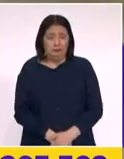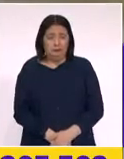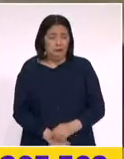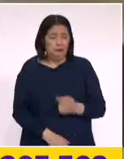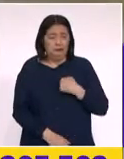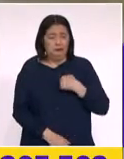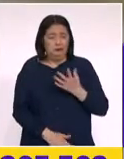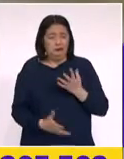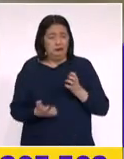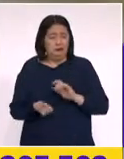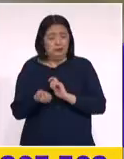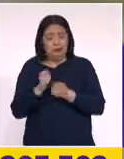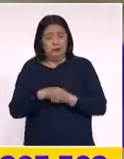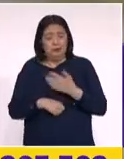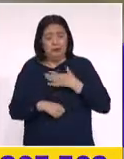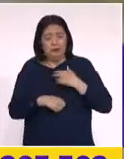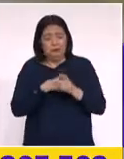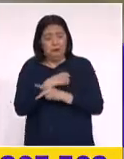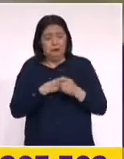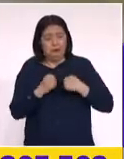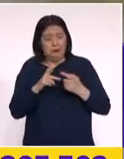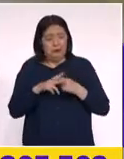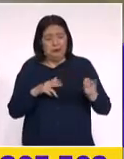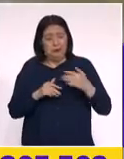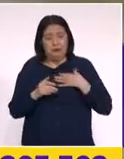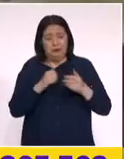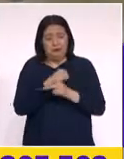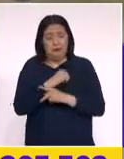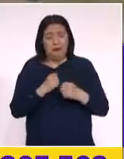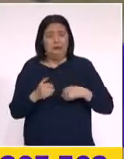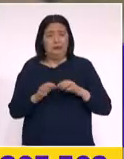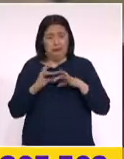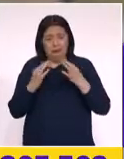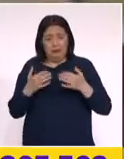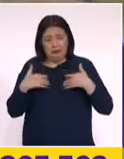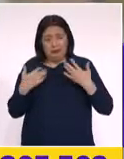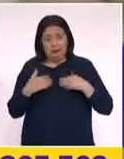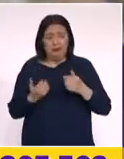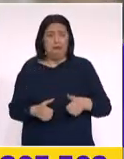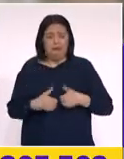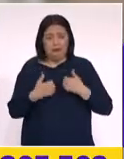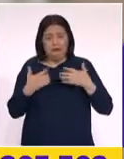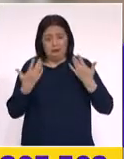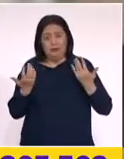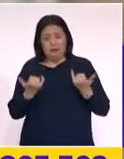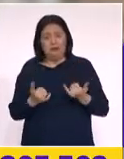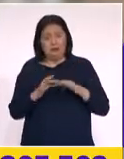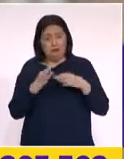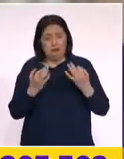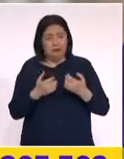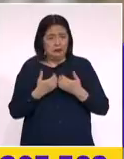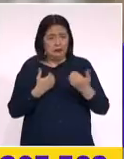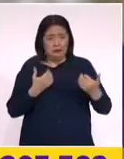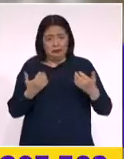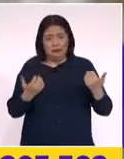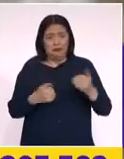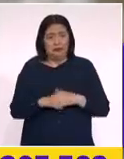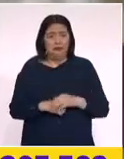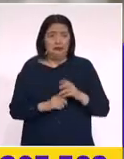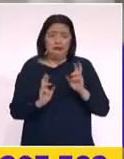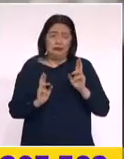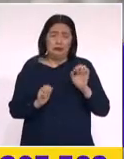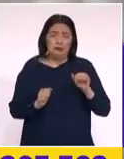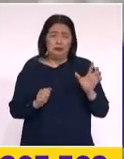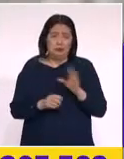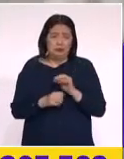No quería cambiar mi país, irme de mi país, porque tenemos una familia feliz, una vida feliz. Y ahora nuestra familia está separada. Espero que